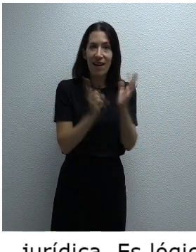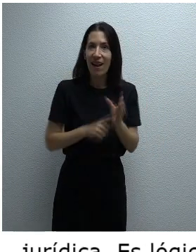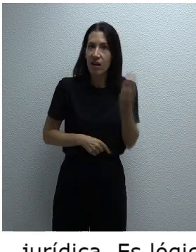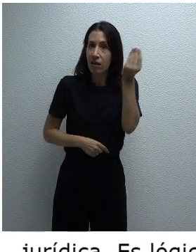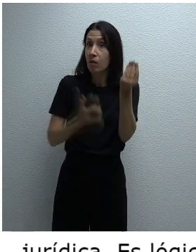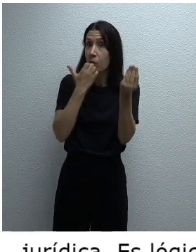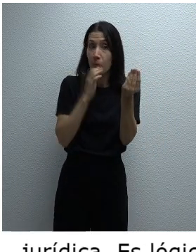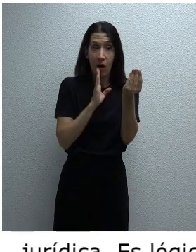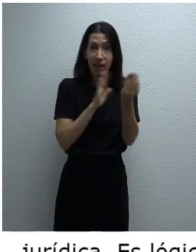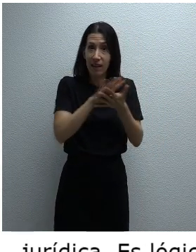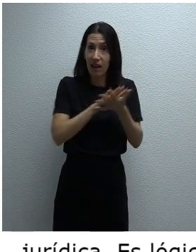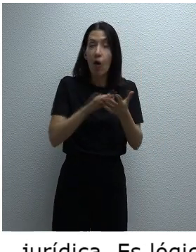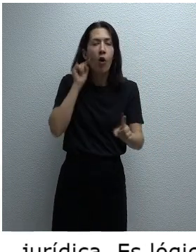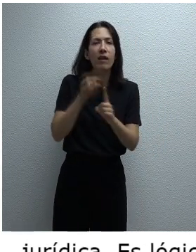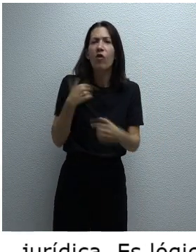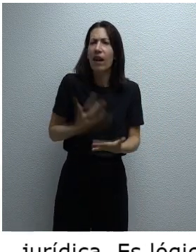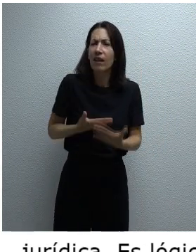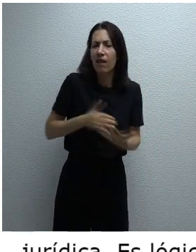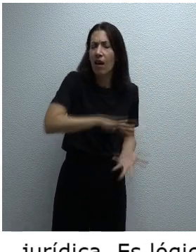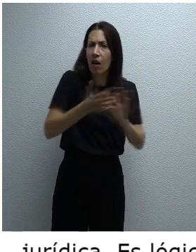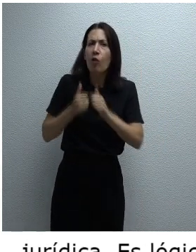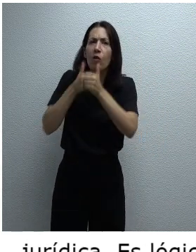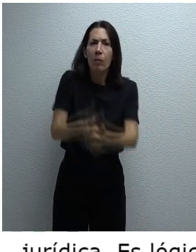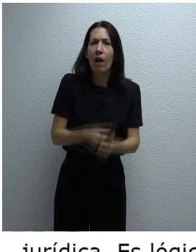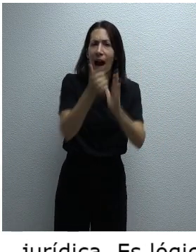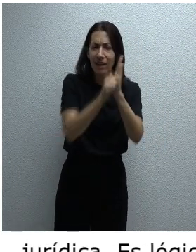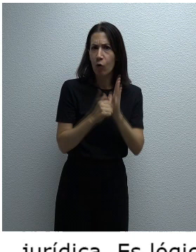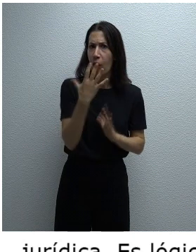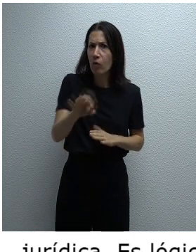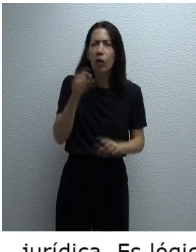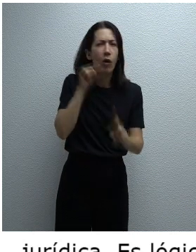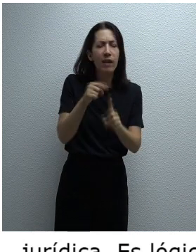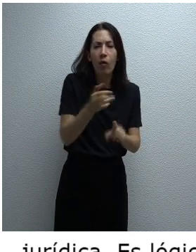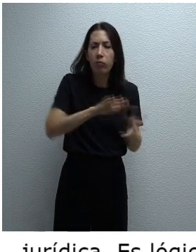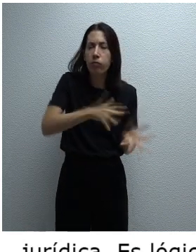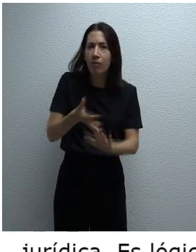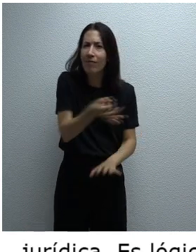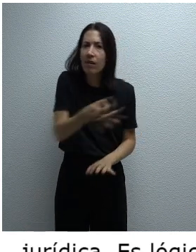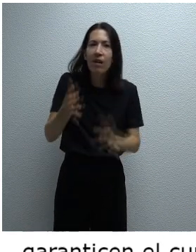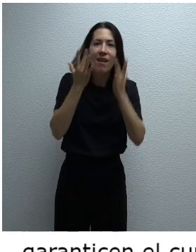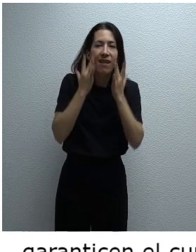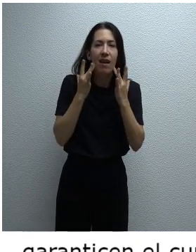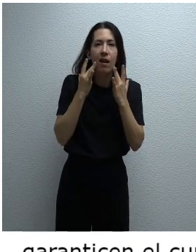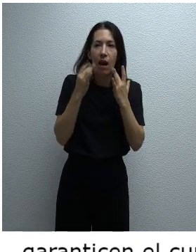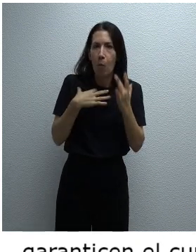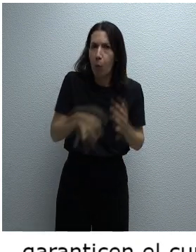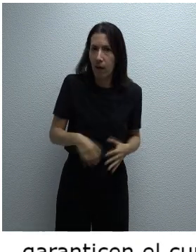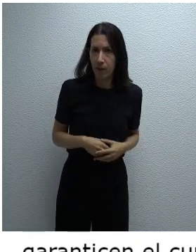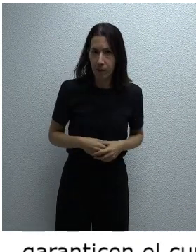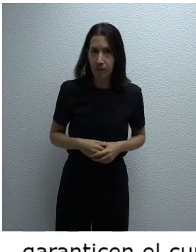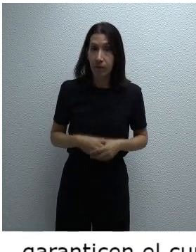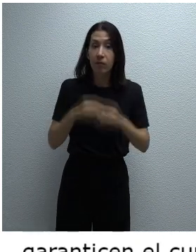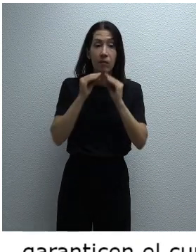cumplimiento de ese artículo 50 para conseguir una eficacia práctica del mismo. El